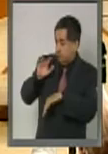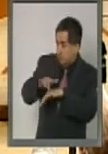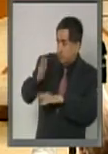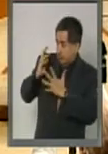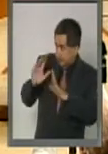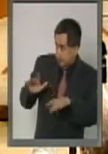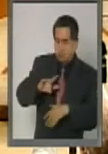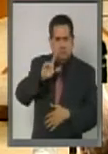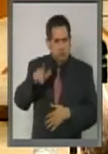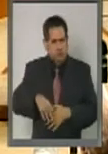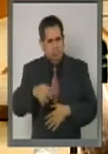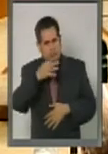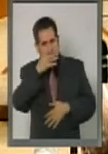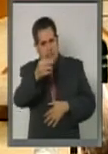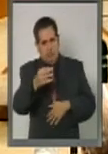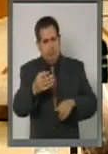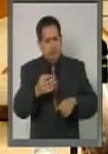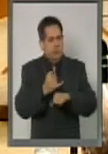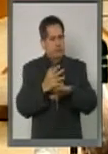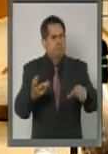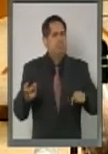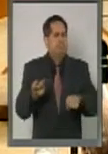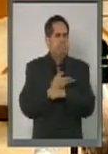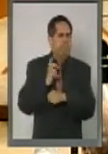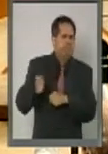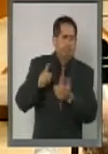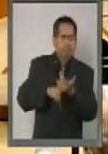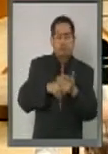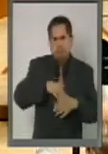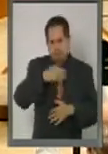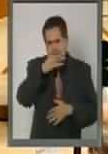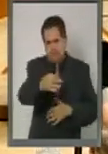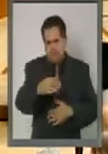oportuna sobre los avances que se presenten en el mismo.